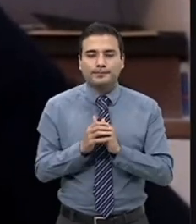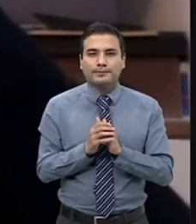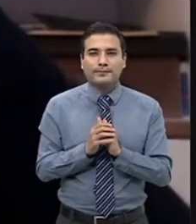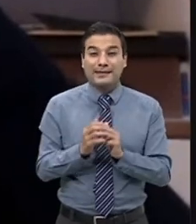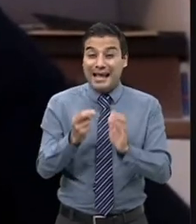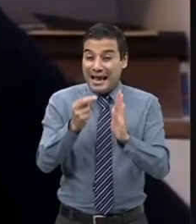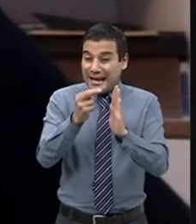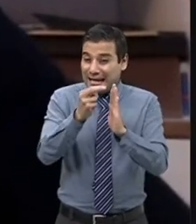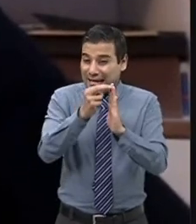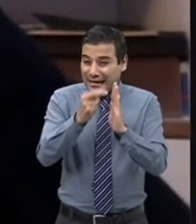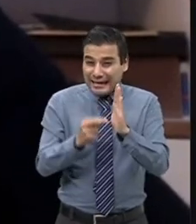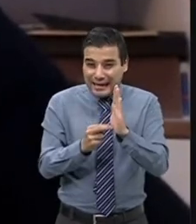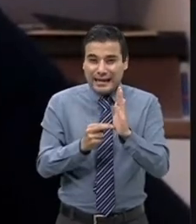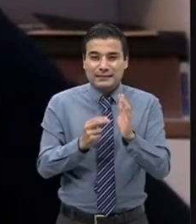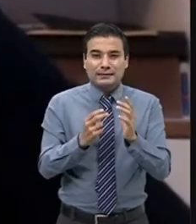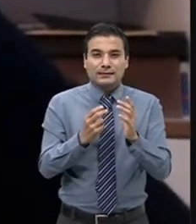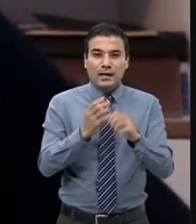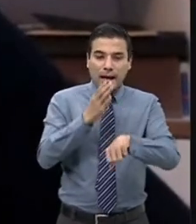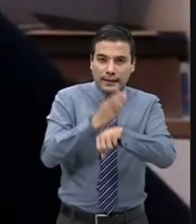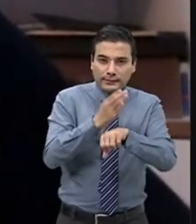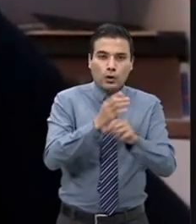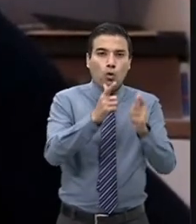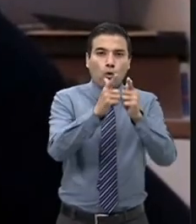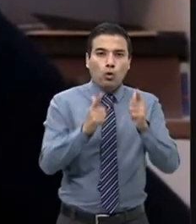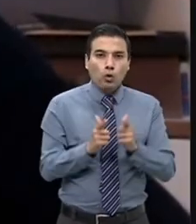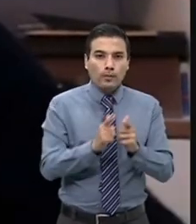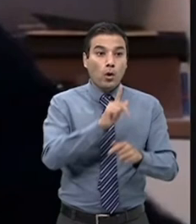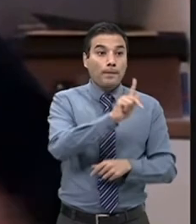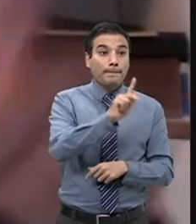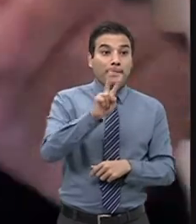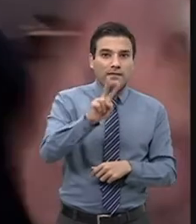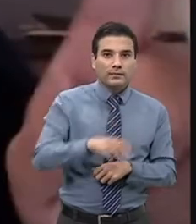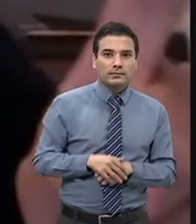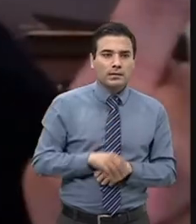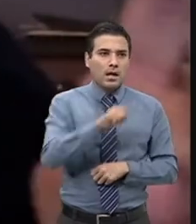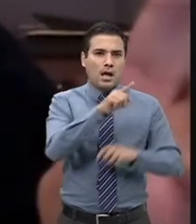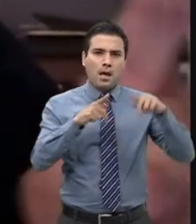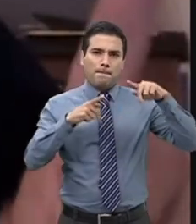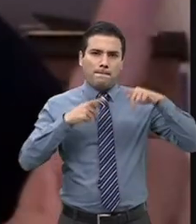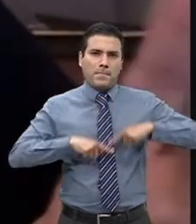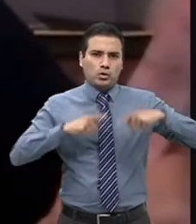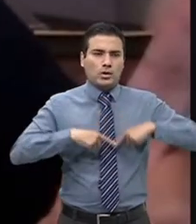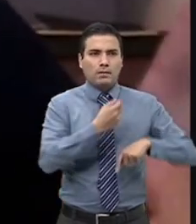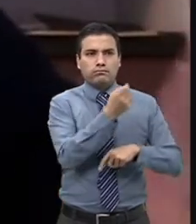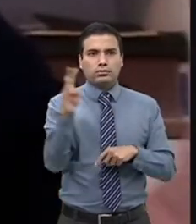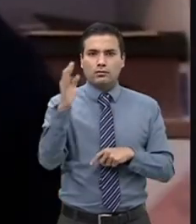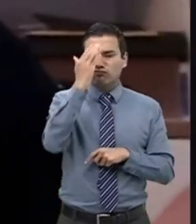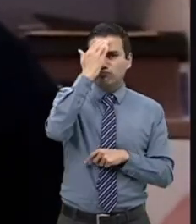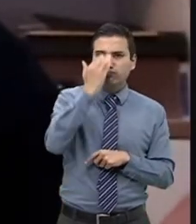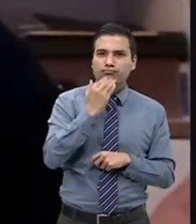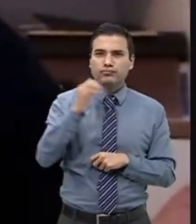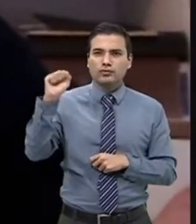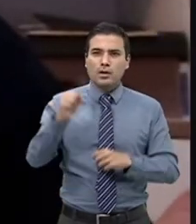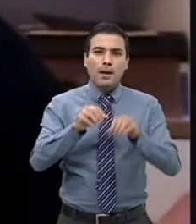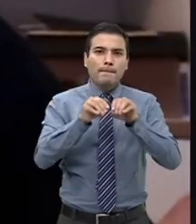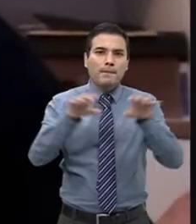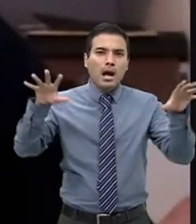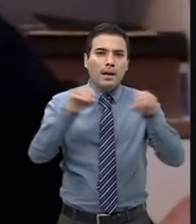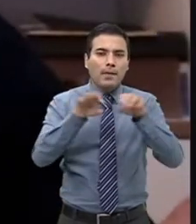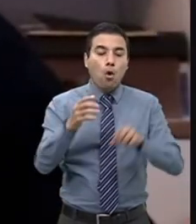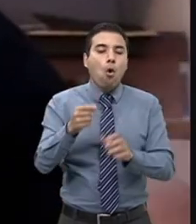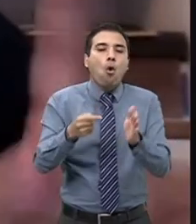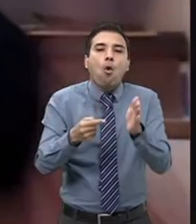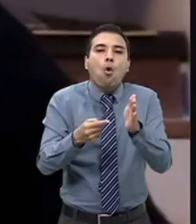quieren establecer al partido verde para sancionarlo por lo que dijeron los influencers una sola vez no 1.300 como la señora